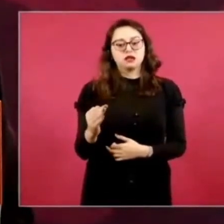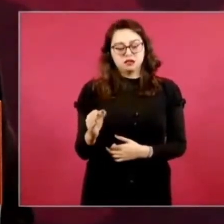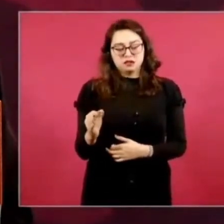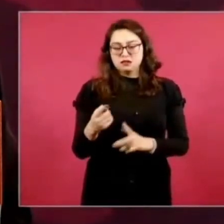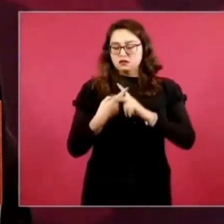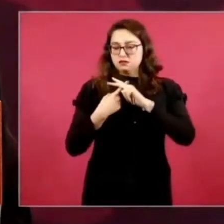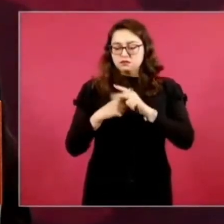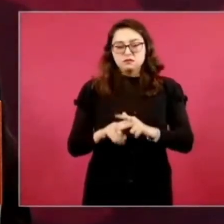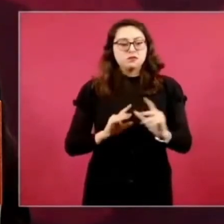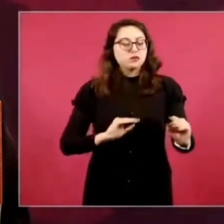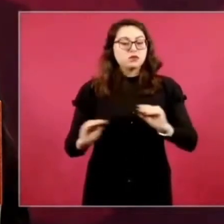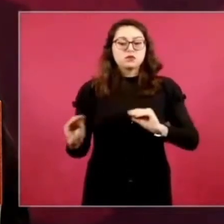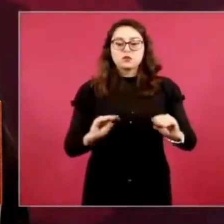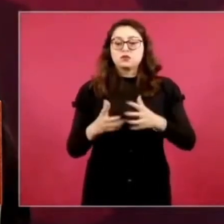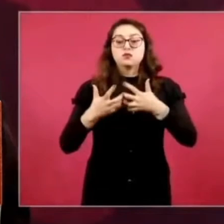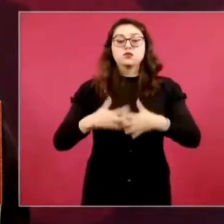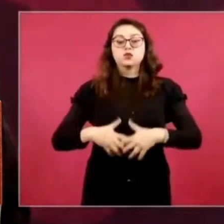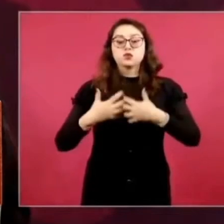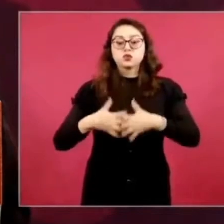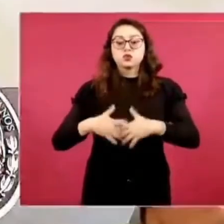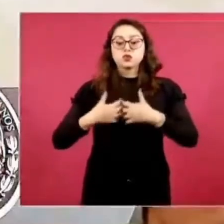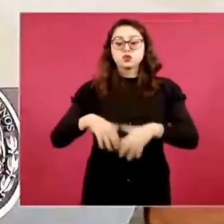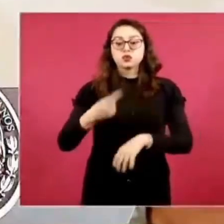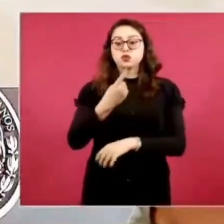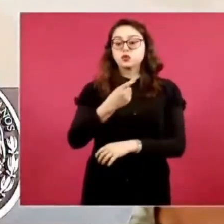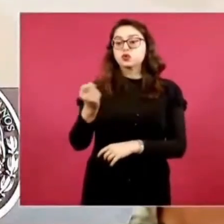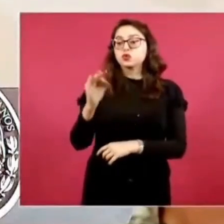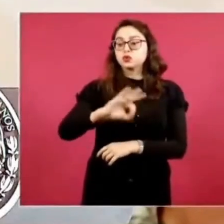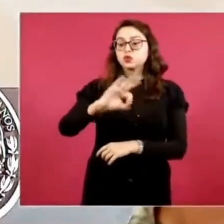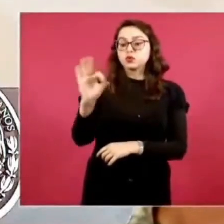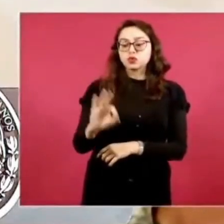con toda su capacidad. Ahí vamos a tener